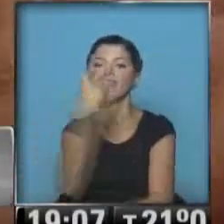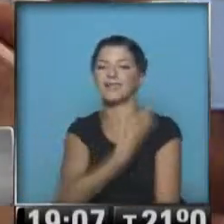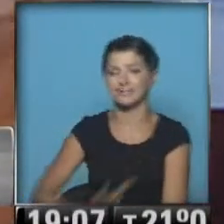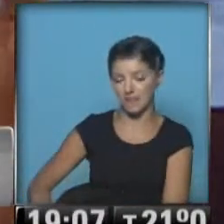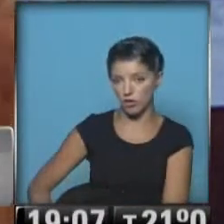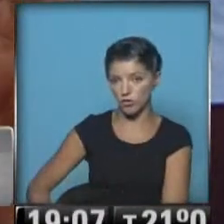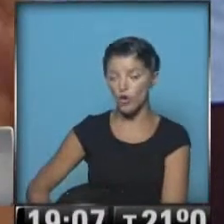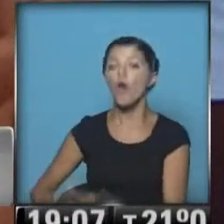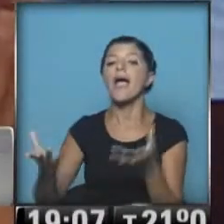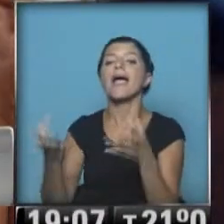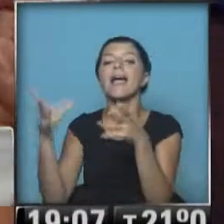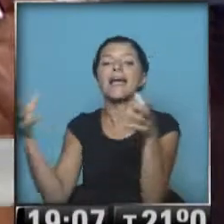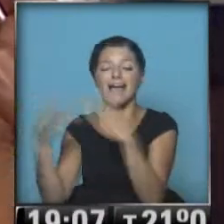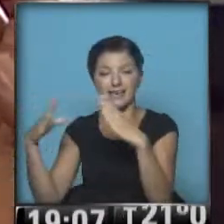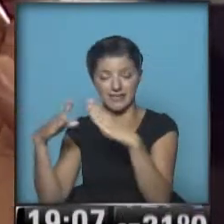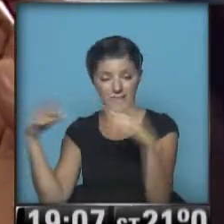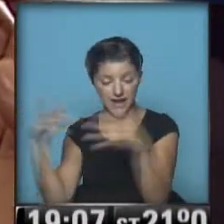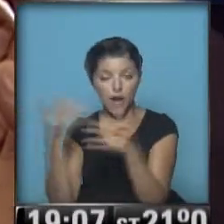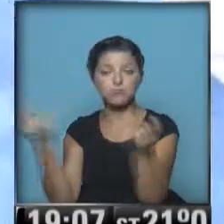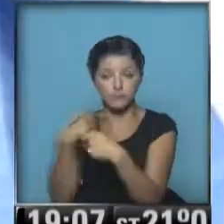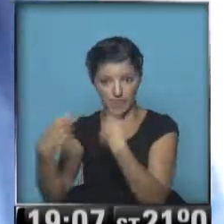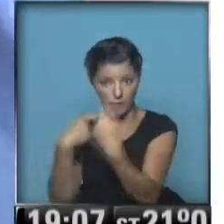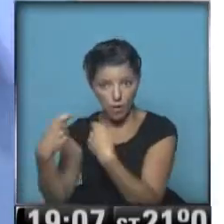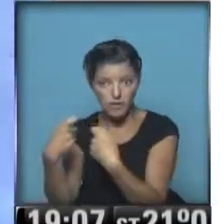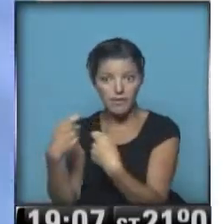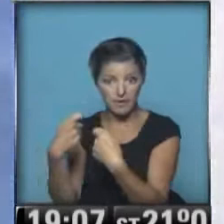Casa de la Moneda y el Banco Central de la República Argentina.